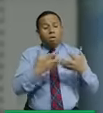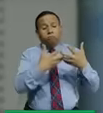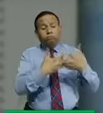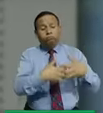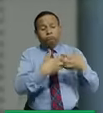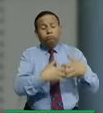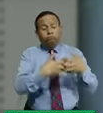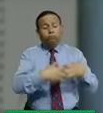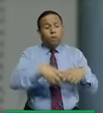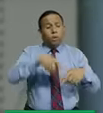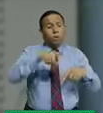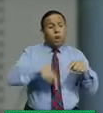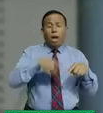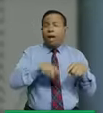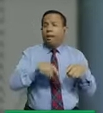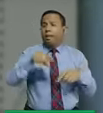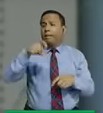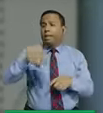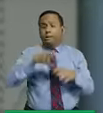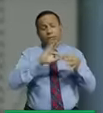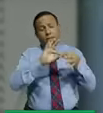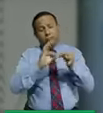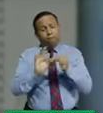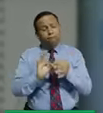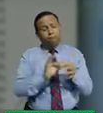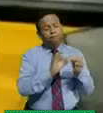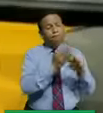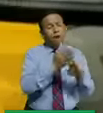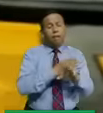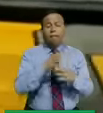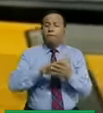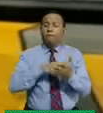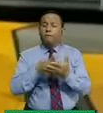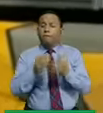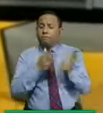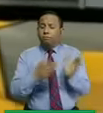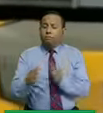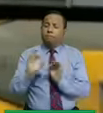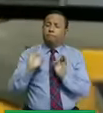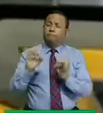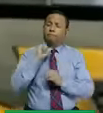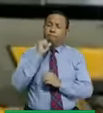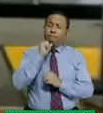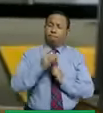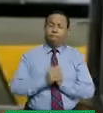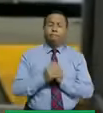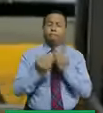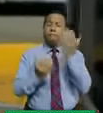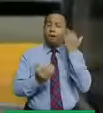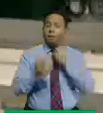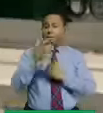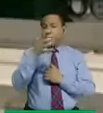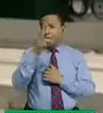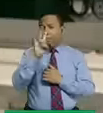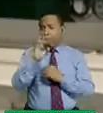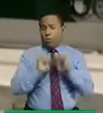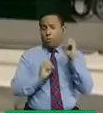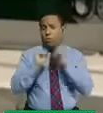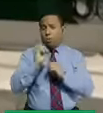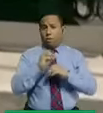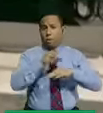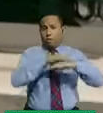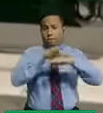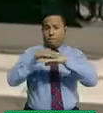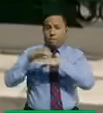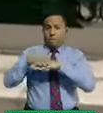por mantenimientos correctivos no programados. Desde el pasado 17 de octubre, cuando se notificó sobre la alerta de